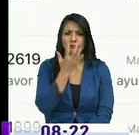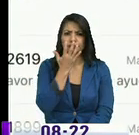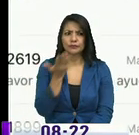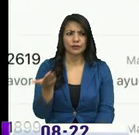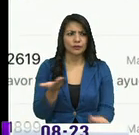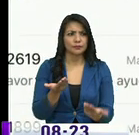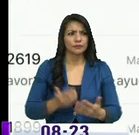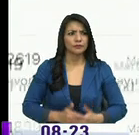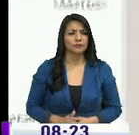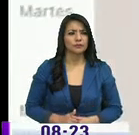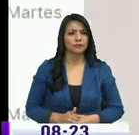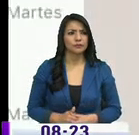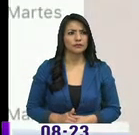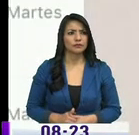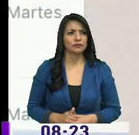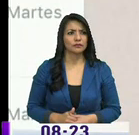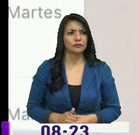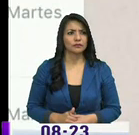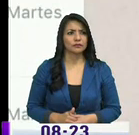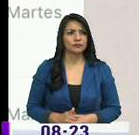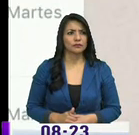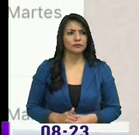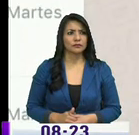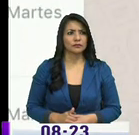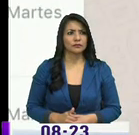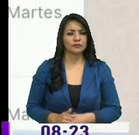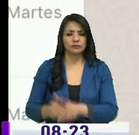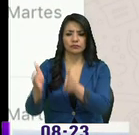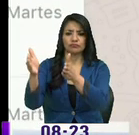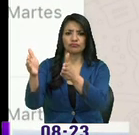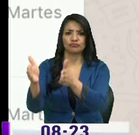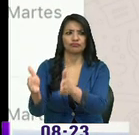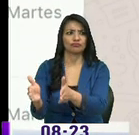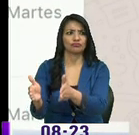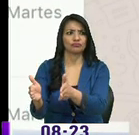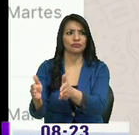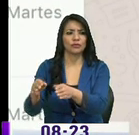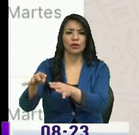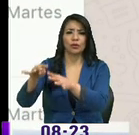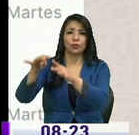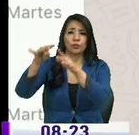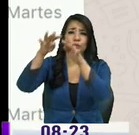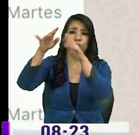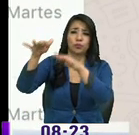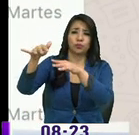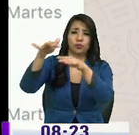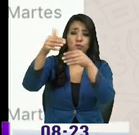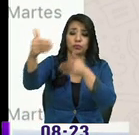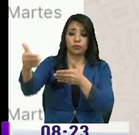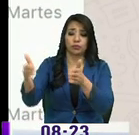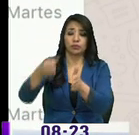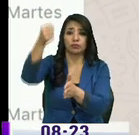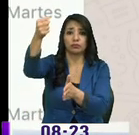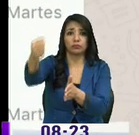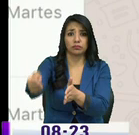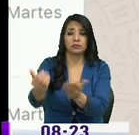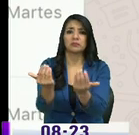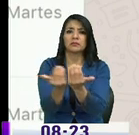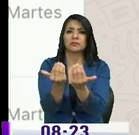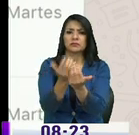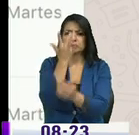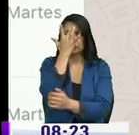replay. Está ahí el contenedor y está saliendo humo. ¿Sabe por qué está saliendo humo? Porque los